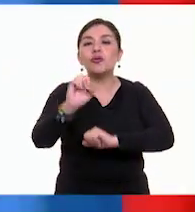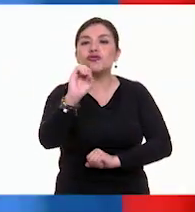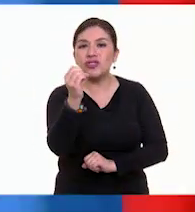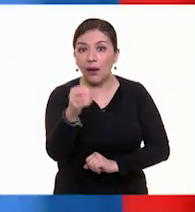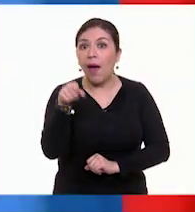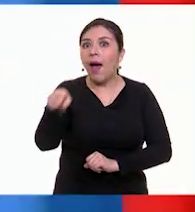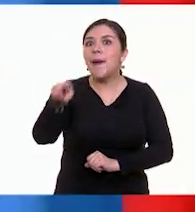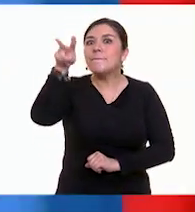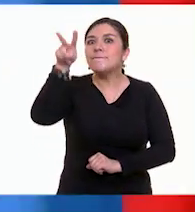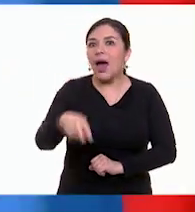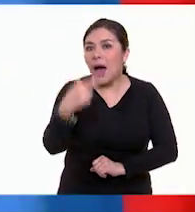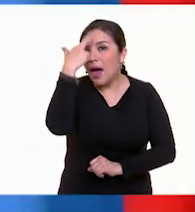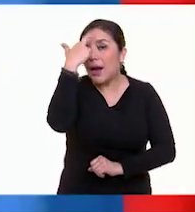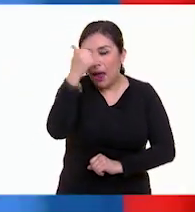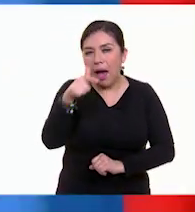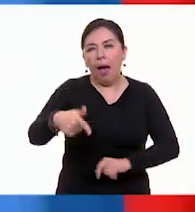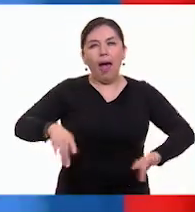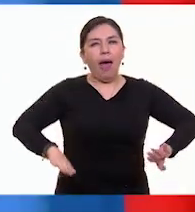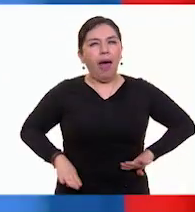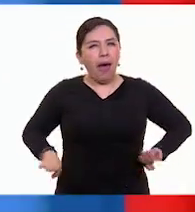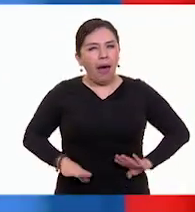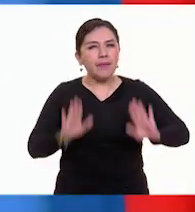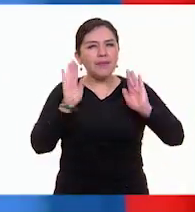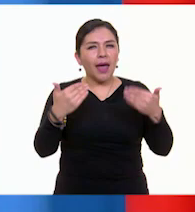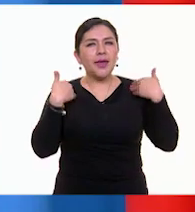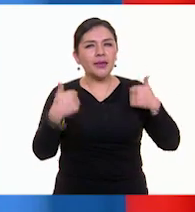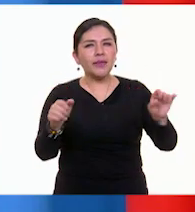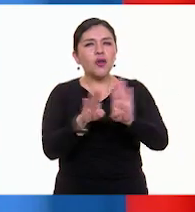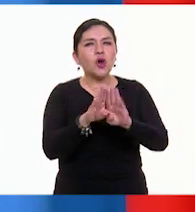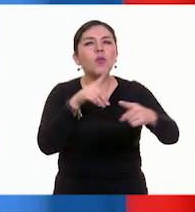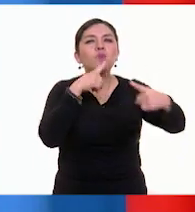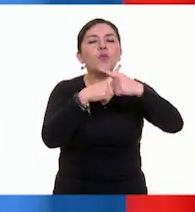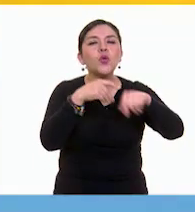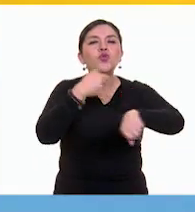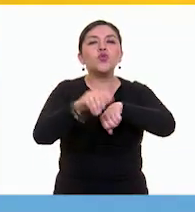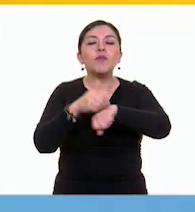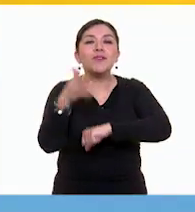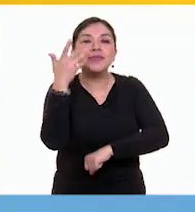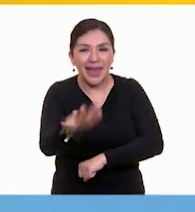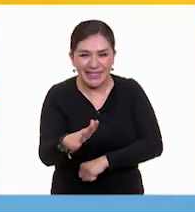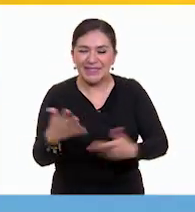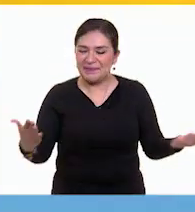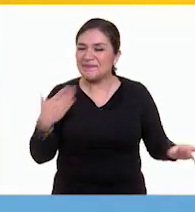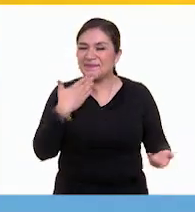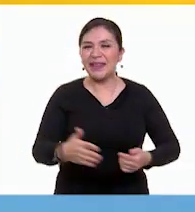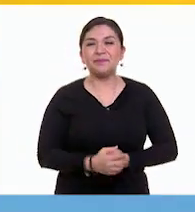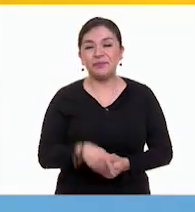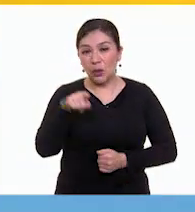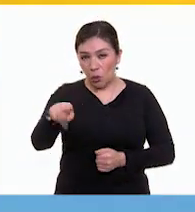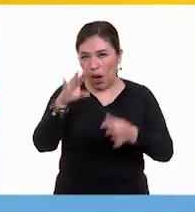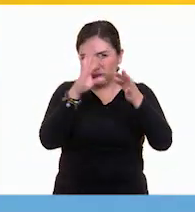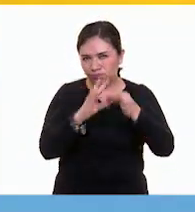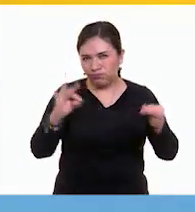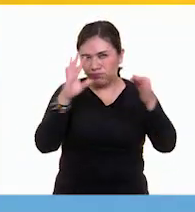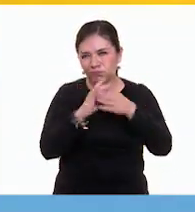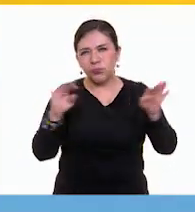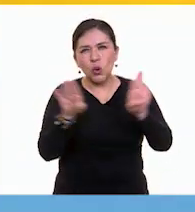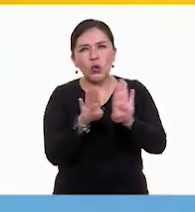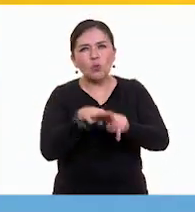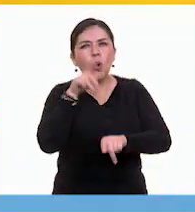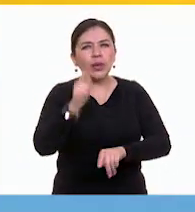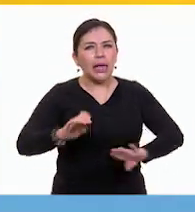maestra. Ahí está usando una de las características de los múltiplos de 10. Muy bien. Esa descripción que hace referencia a